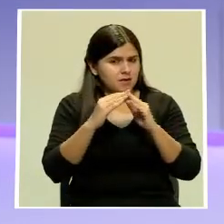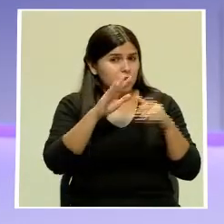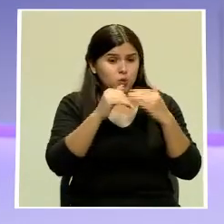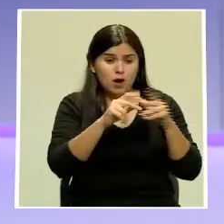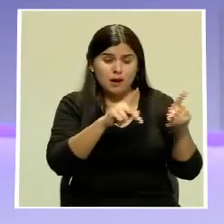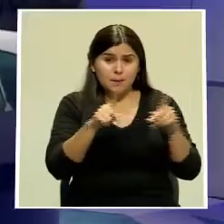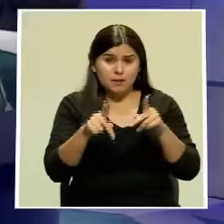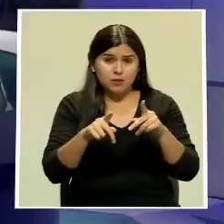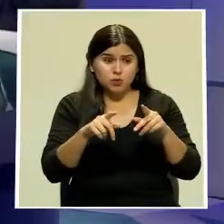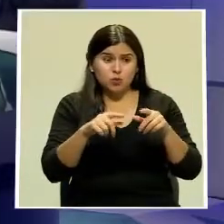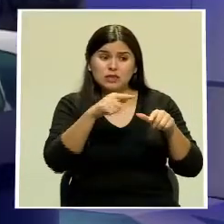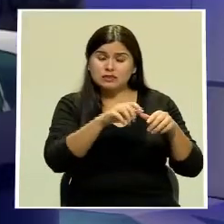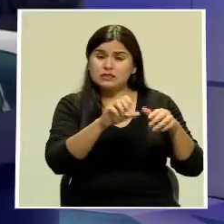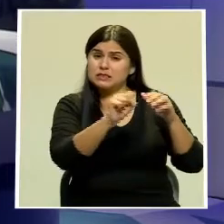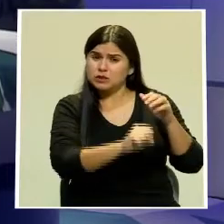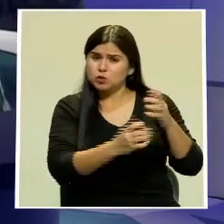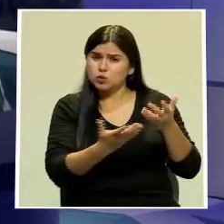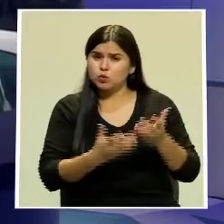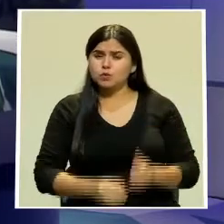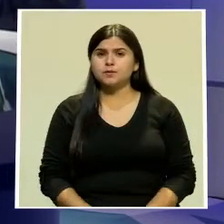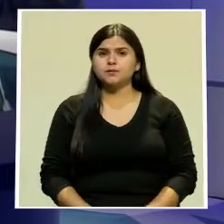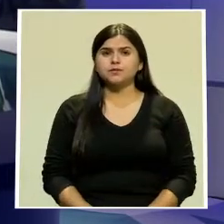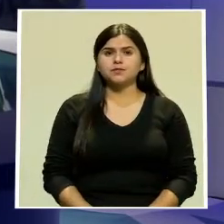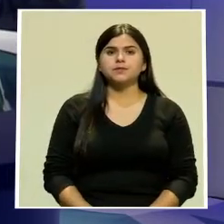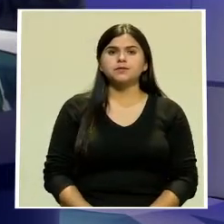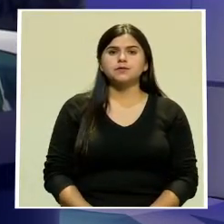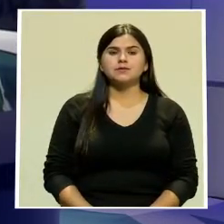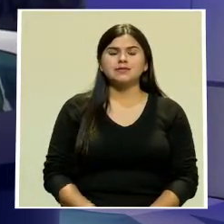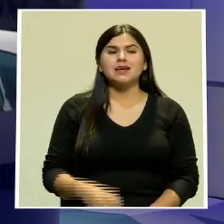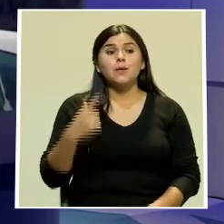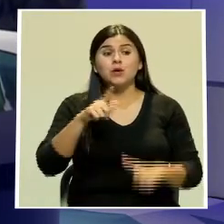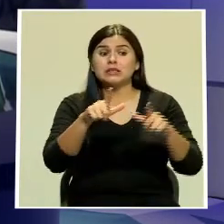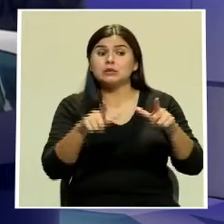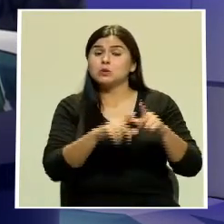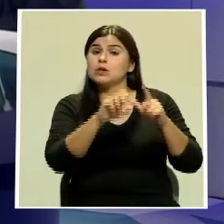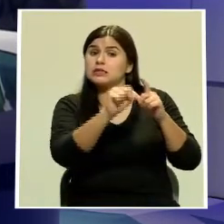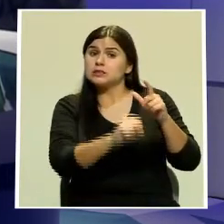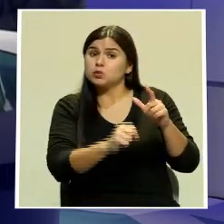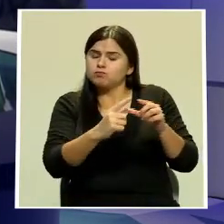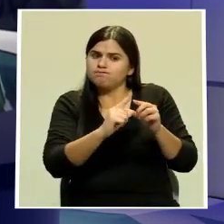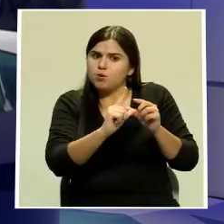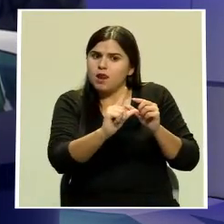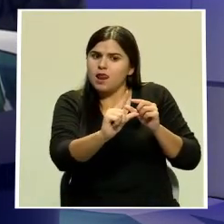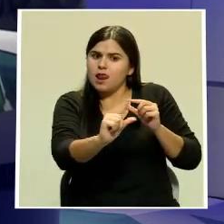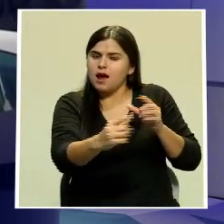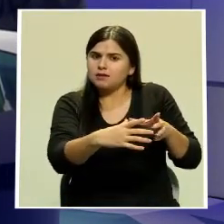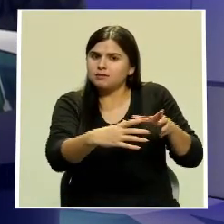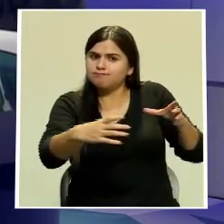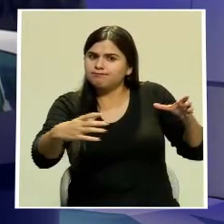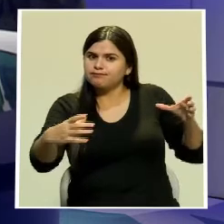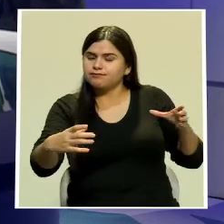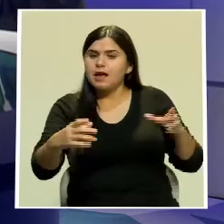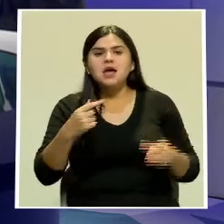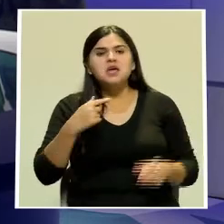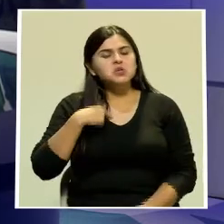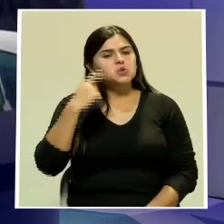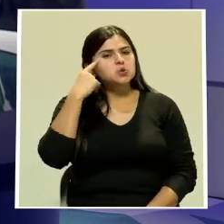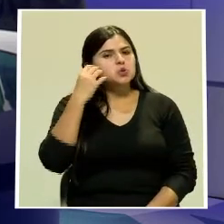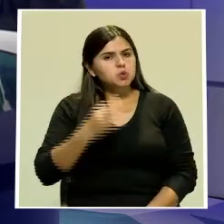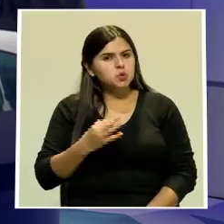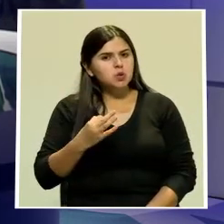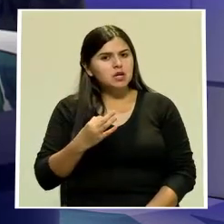Brunca? Bueno, la zona sur, aparte de lo extensa que es, me parece que de alguna forma la distancia